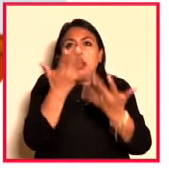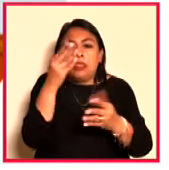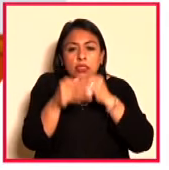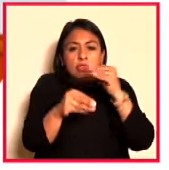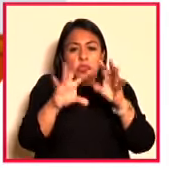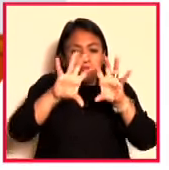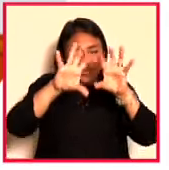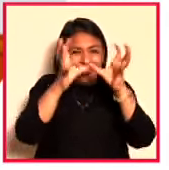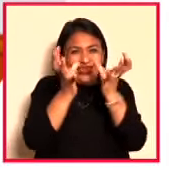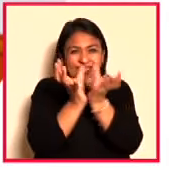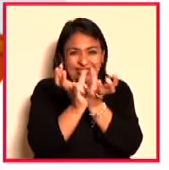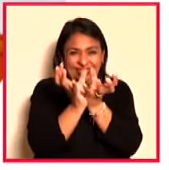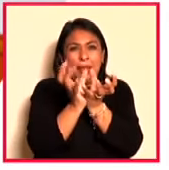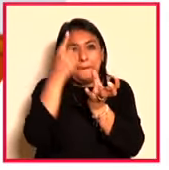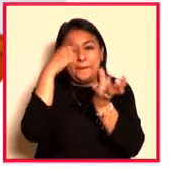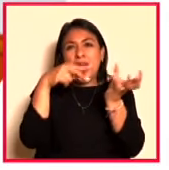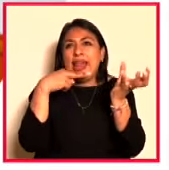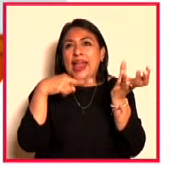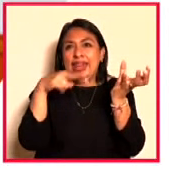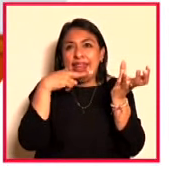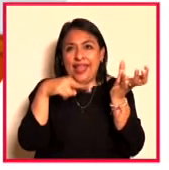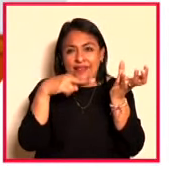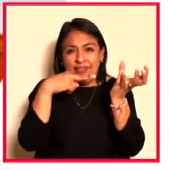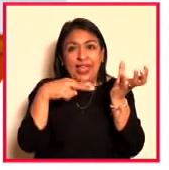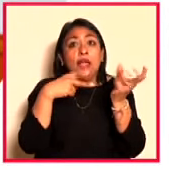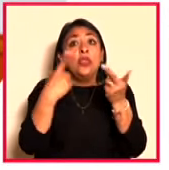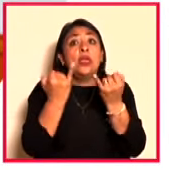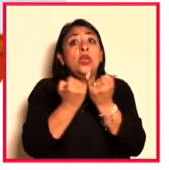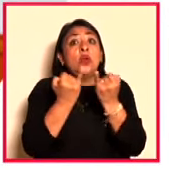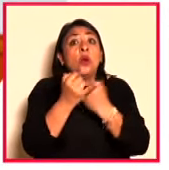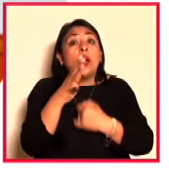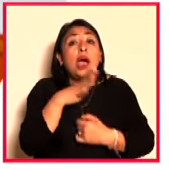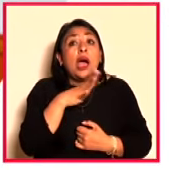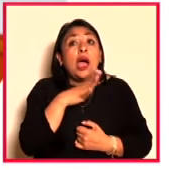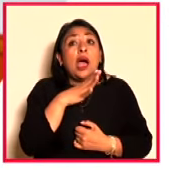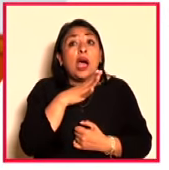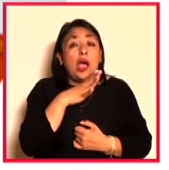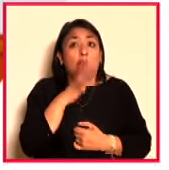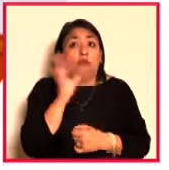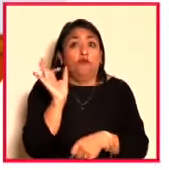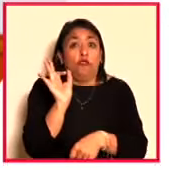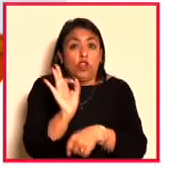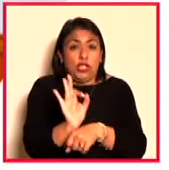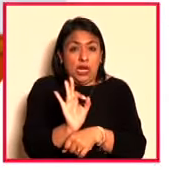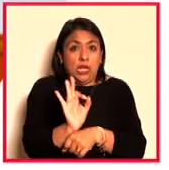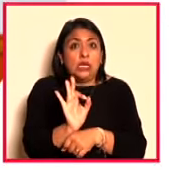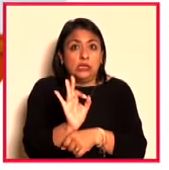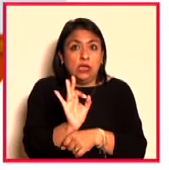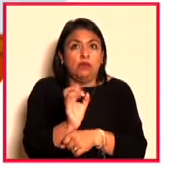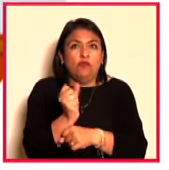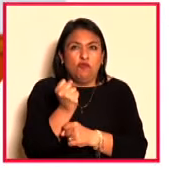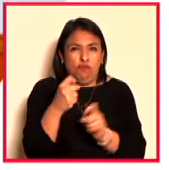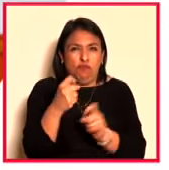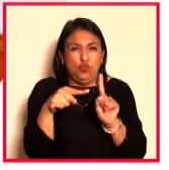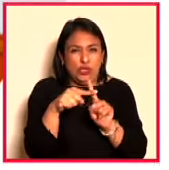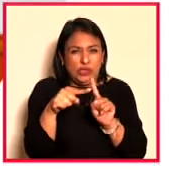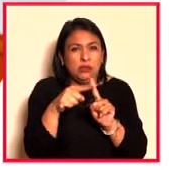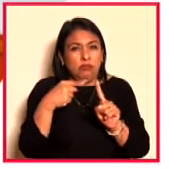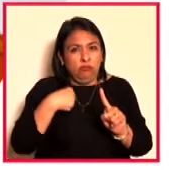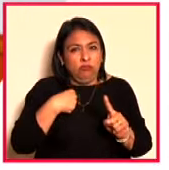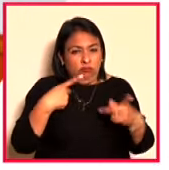cristal para la Navidad. Y también tenemos esta fortaleza que nos hace campesinos,